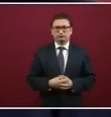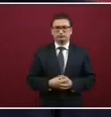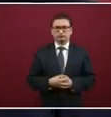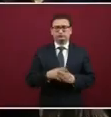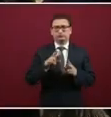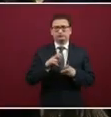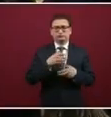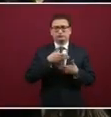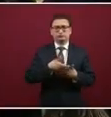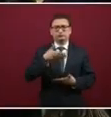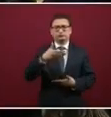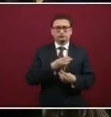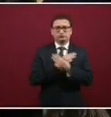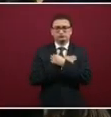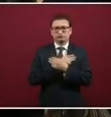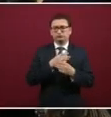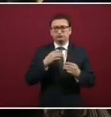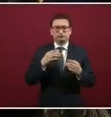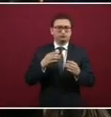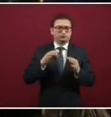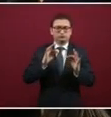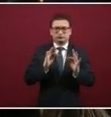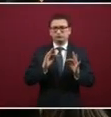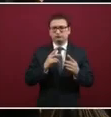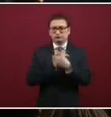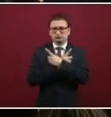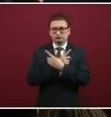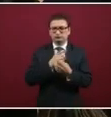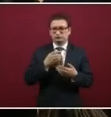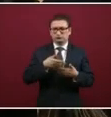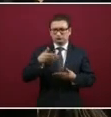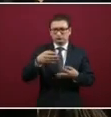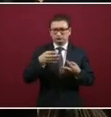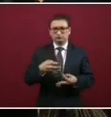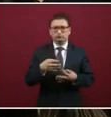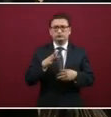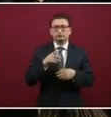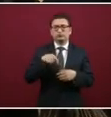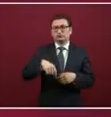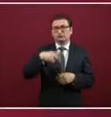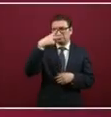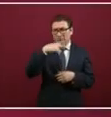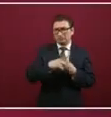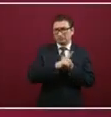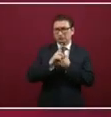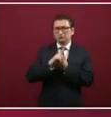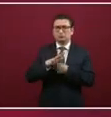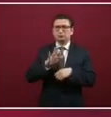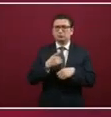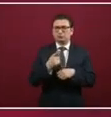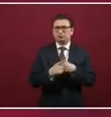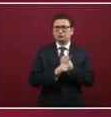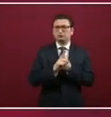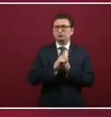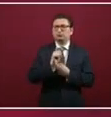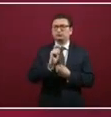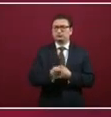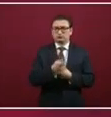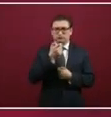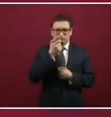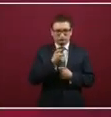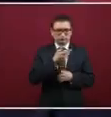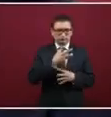porque el problema de México no solo es por falta de bienes materiales, es también por